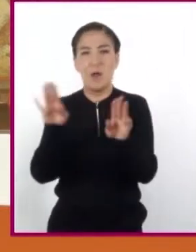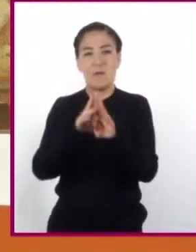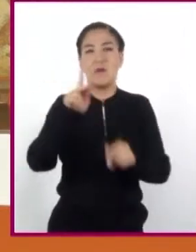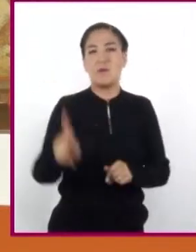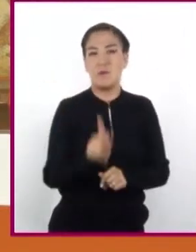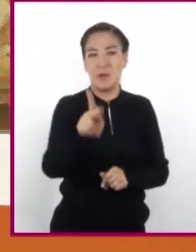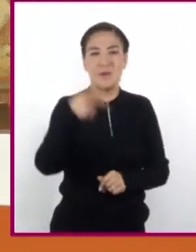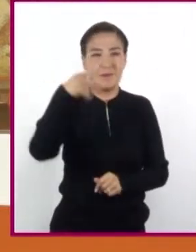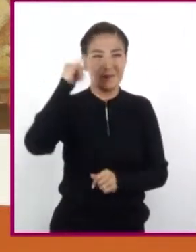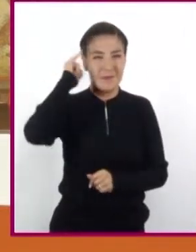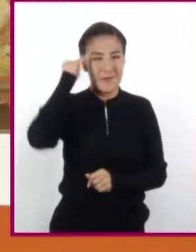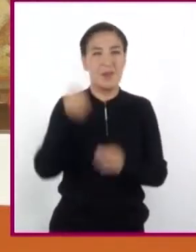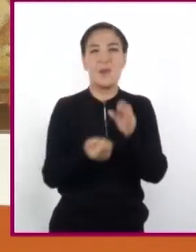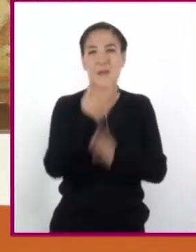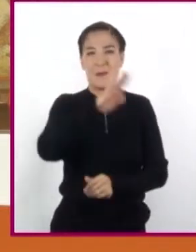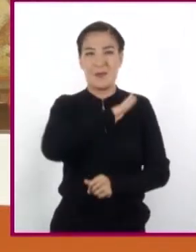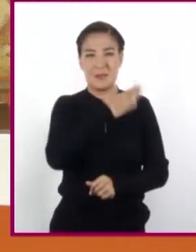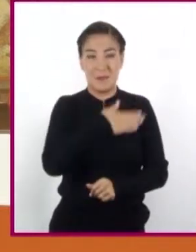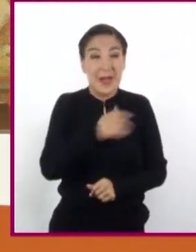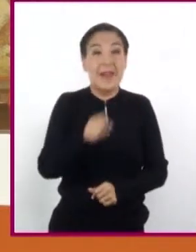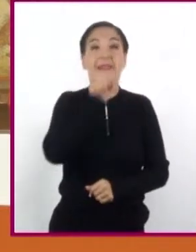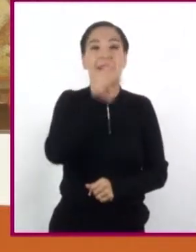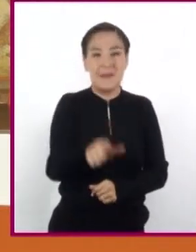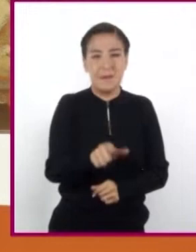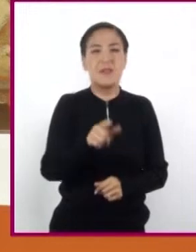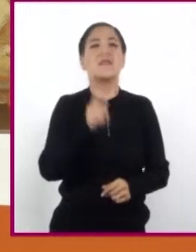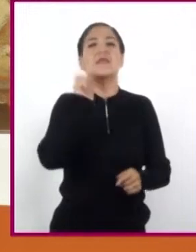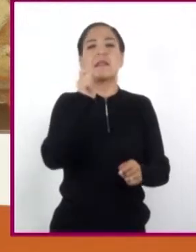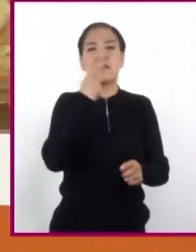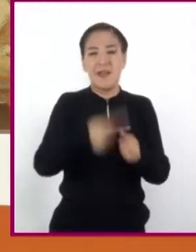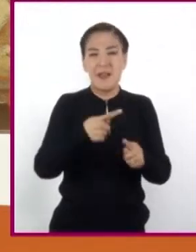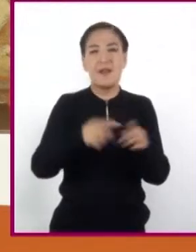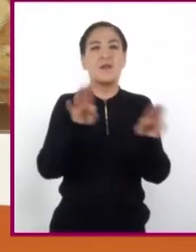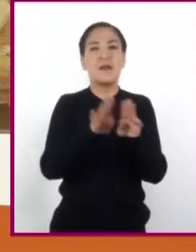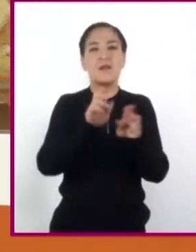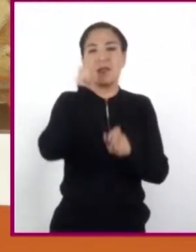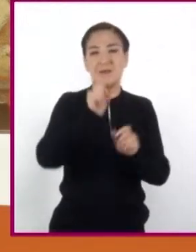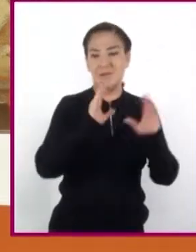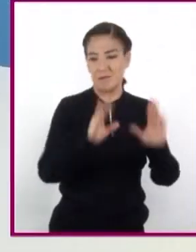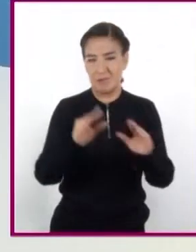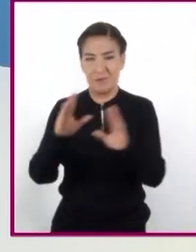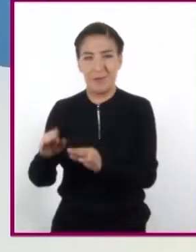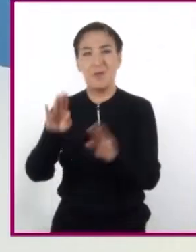indígena de Nueva España. También, quiénes tuvieron esa tarea evangelizadora.